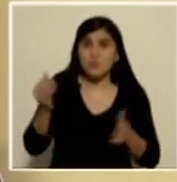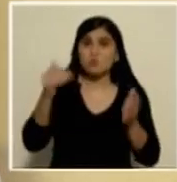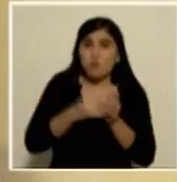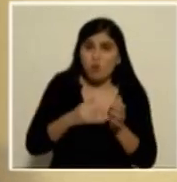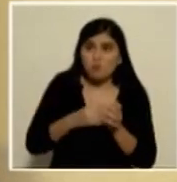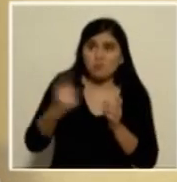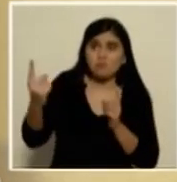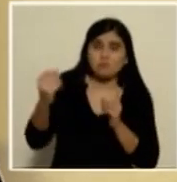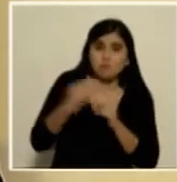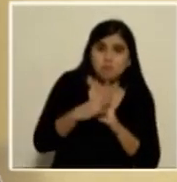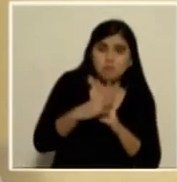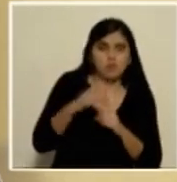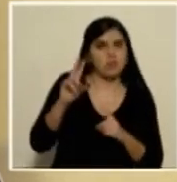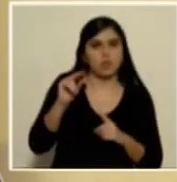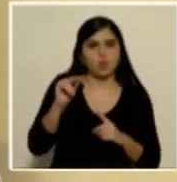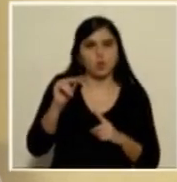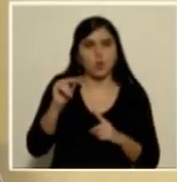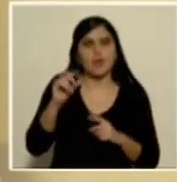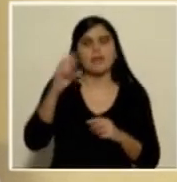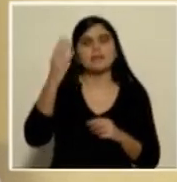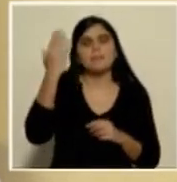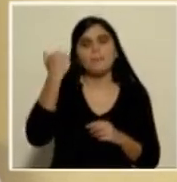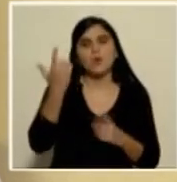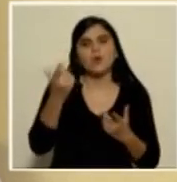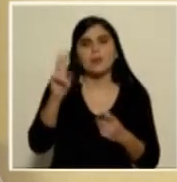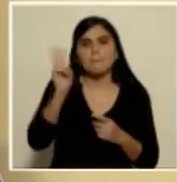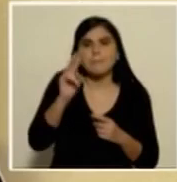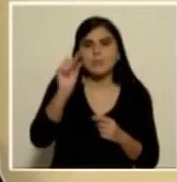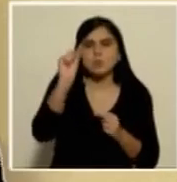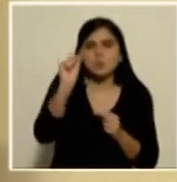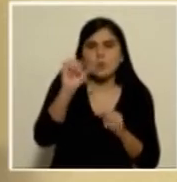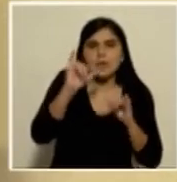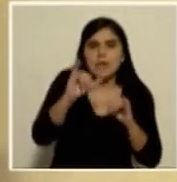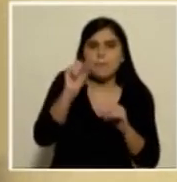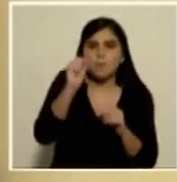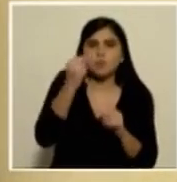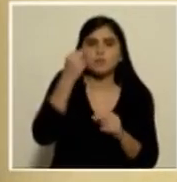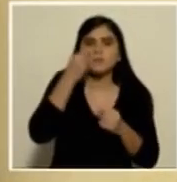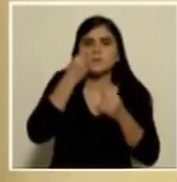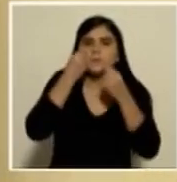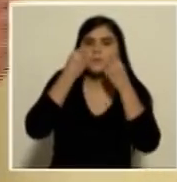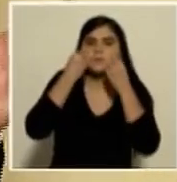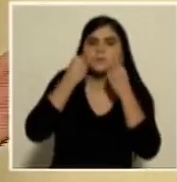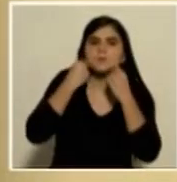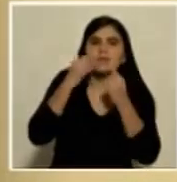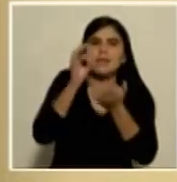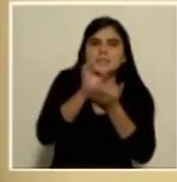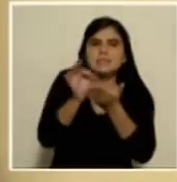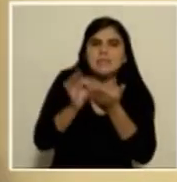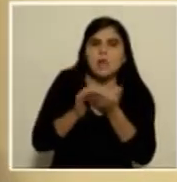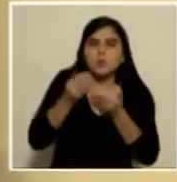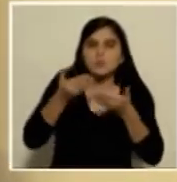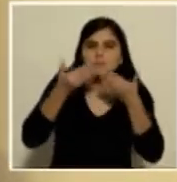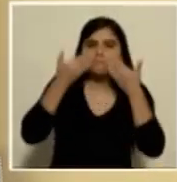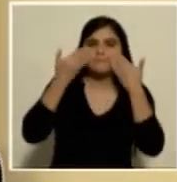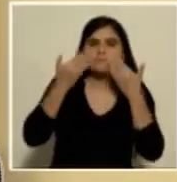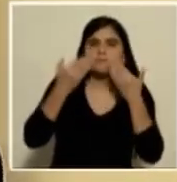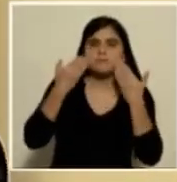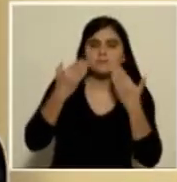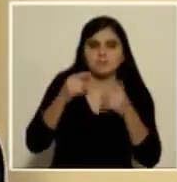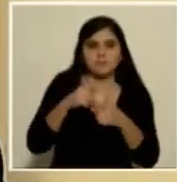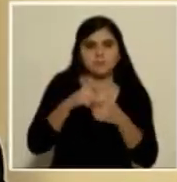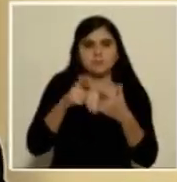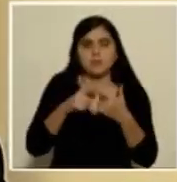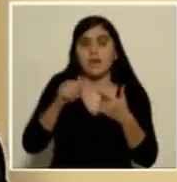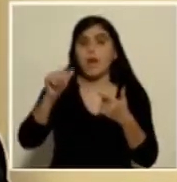virus que quedan aún entre las células respiratorias. Las otras pruebas, que creo que son a las que se está refiriendo la